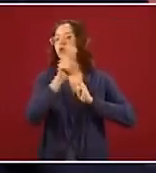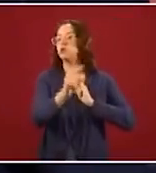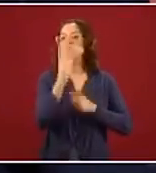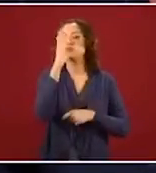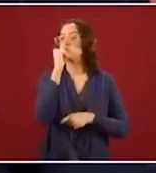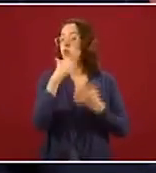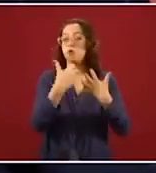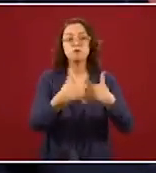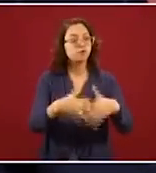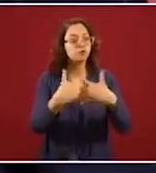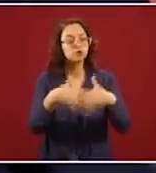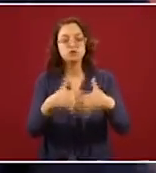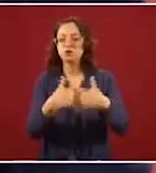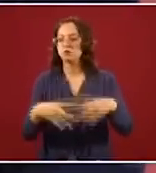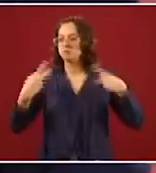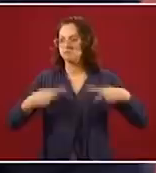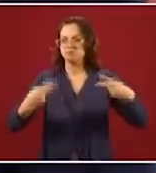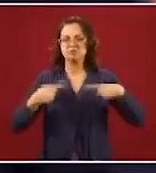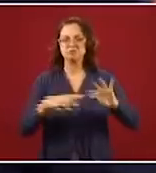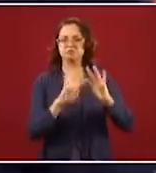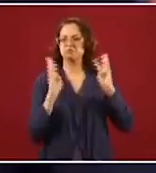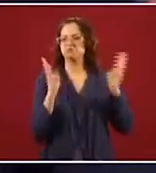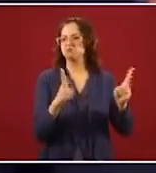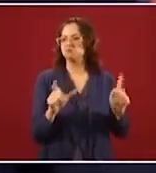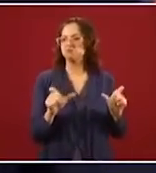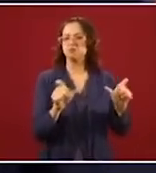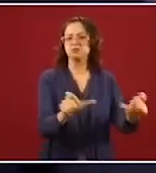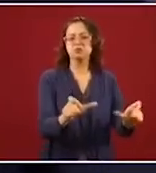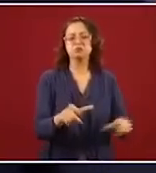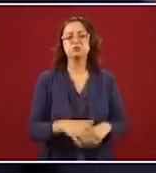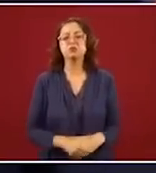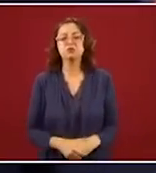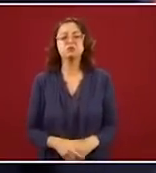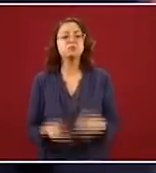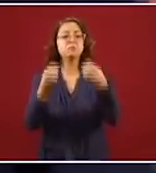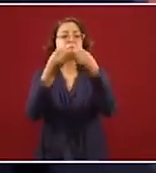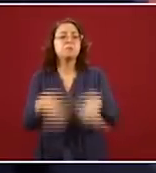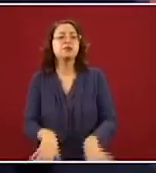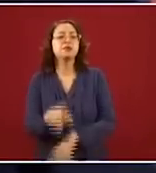chatarra, pues son 20 mil millones de pesos,